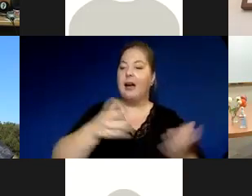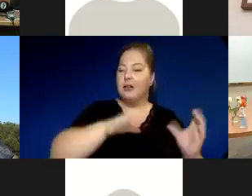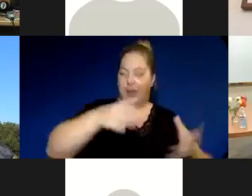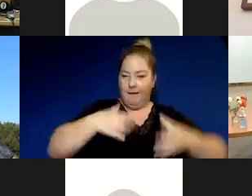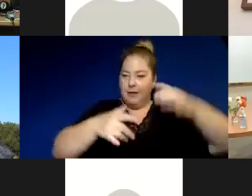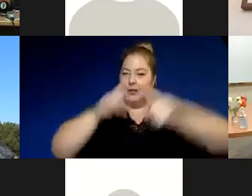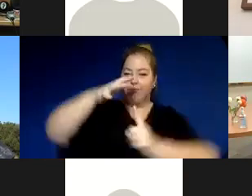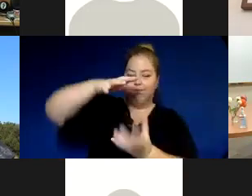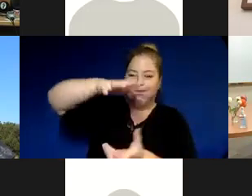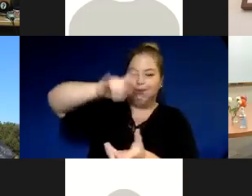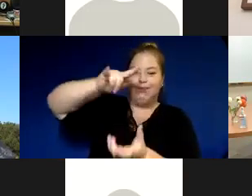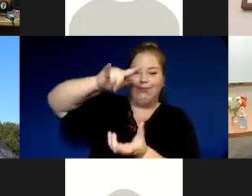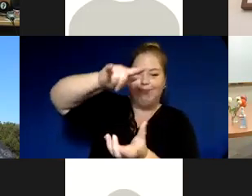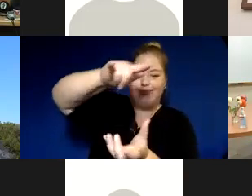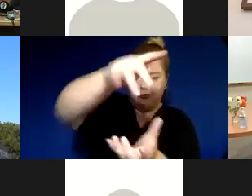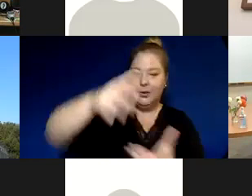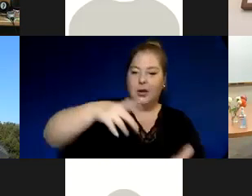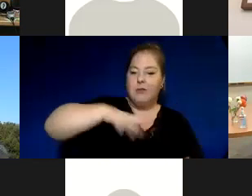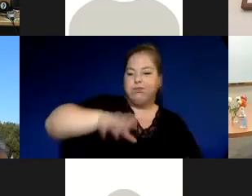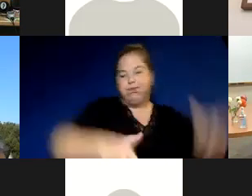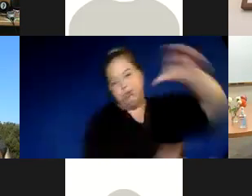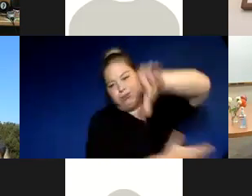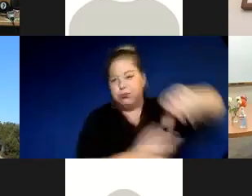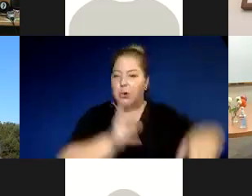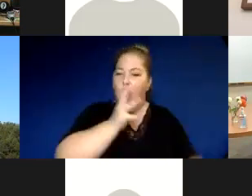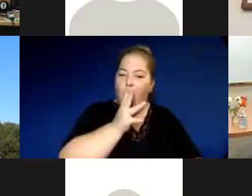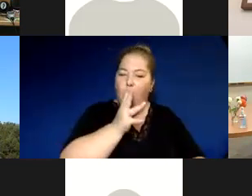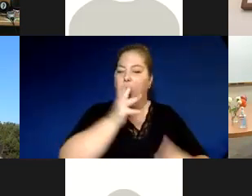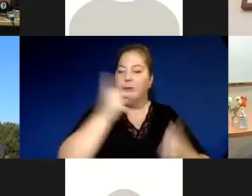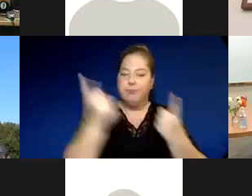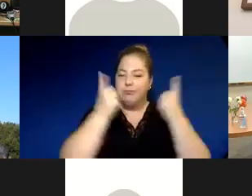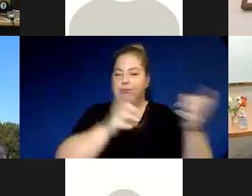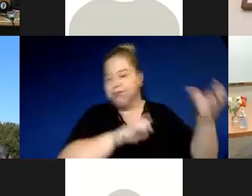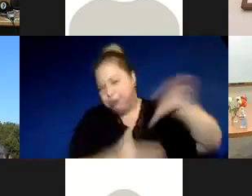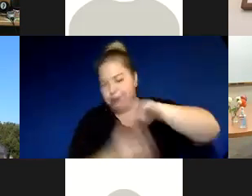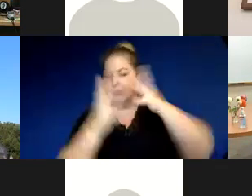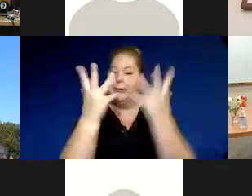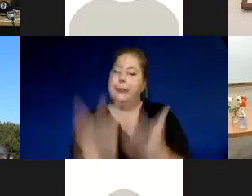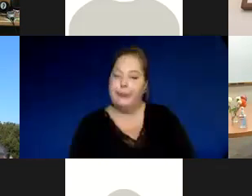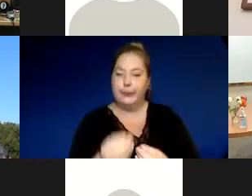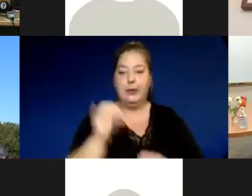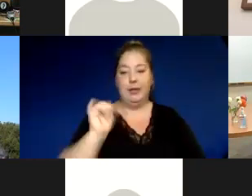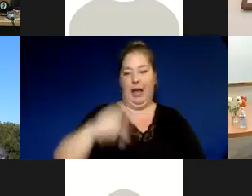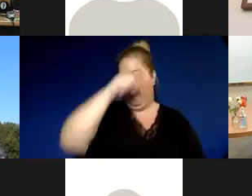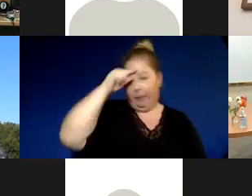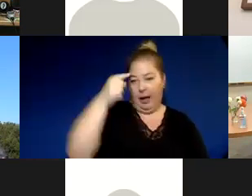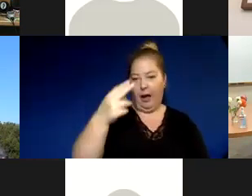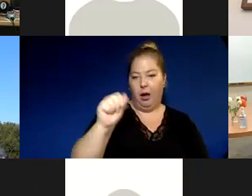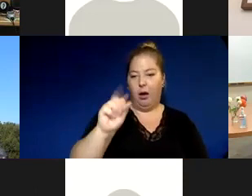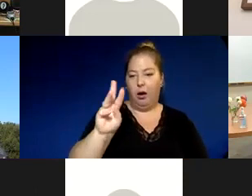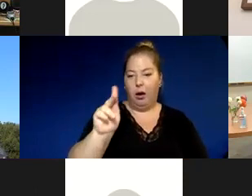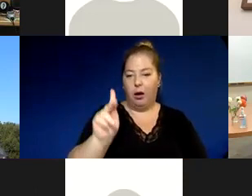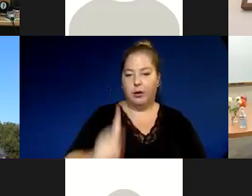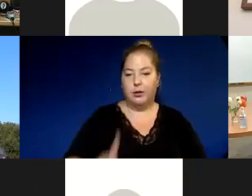de hoy, ¿sí? En cuanto a los recursos sobre el terreno para controlar allí, pues lo que tenemos que hacer es